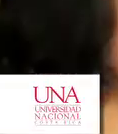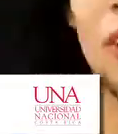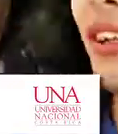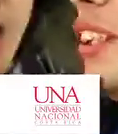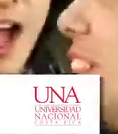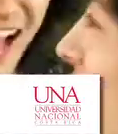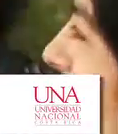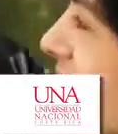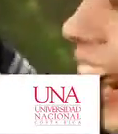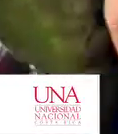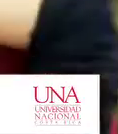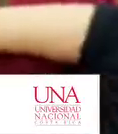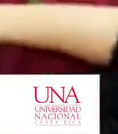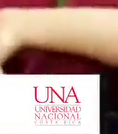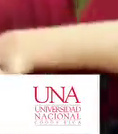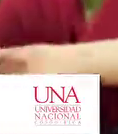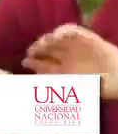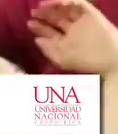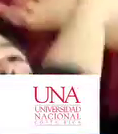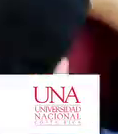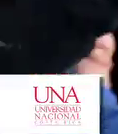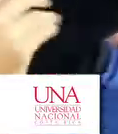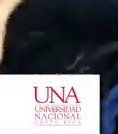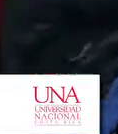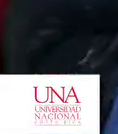2562-6165. También puedes ingresar a